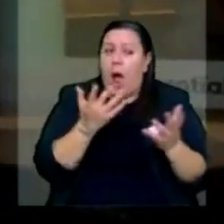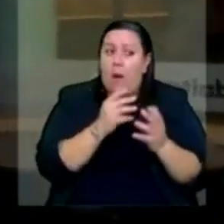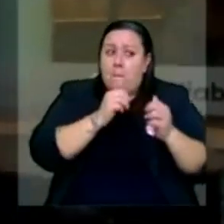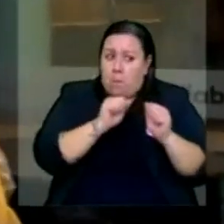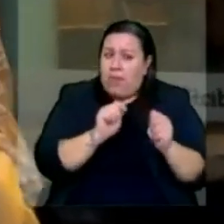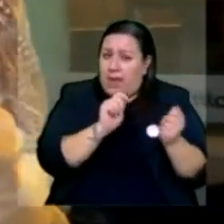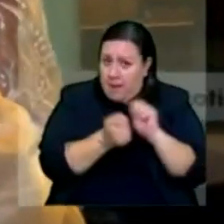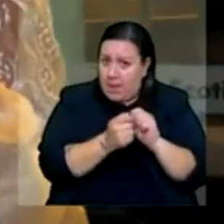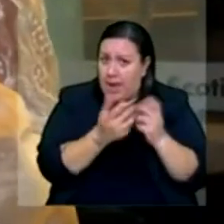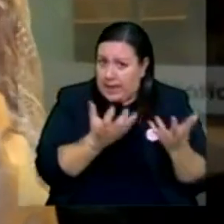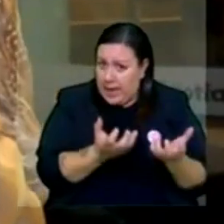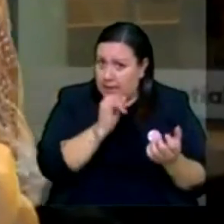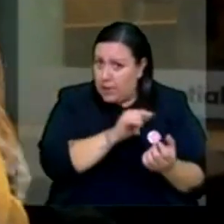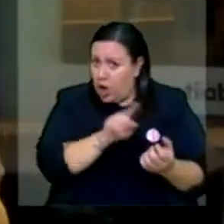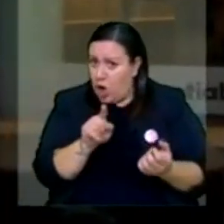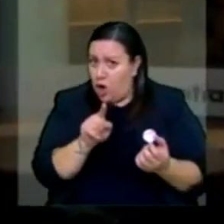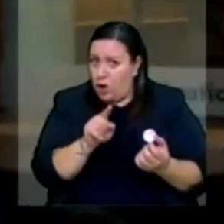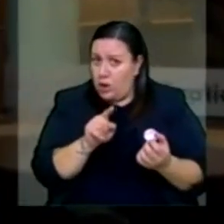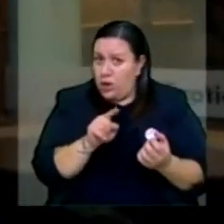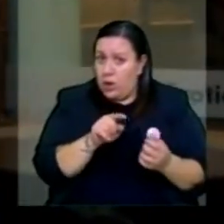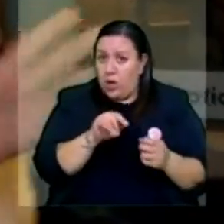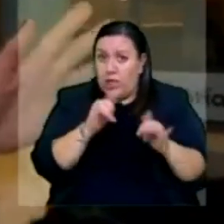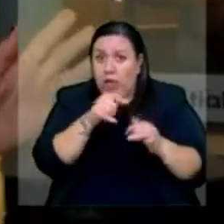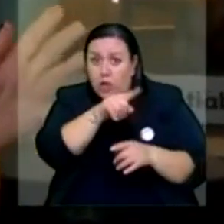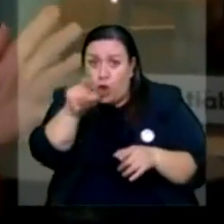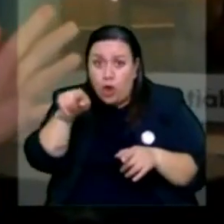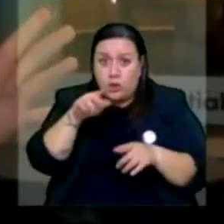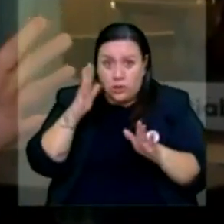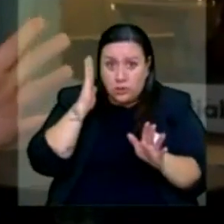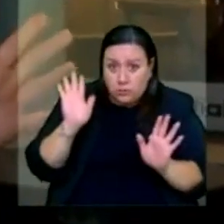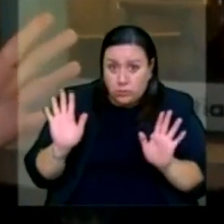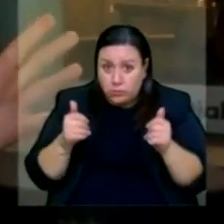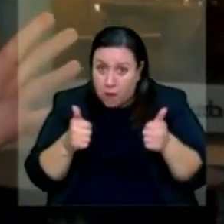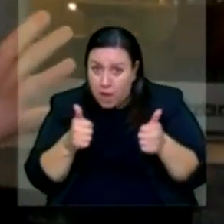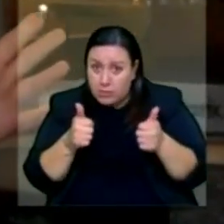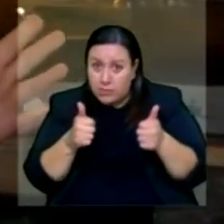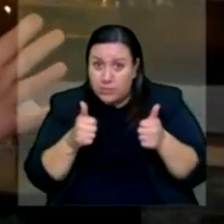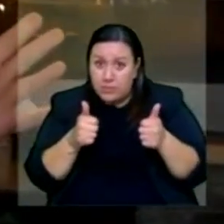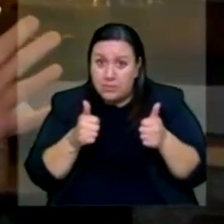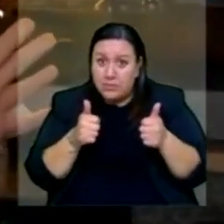todavía? ¿Querés cambiarla? ¿Están ahí en el piso? ¿Estamos todos divinos?